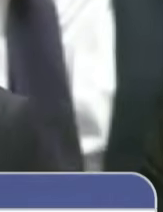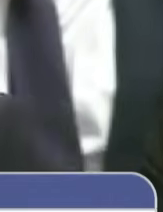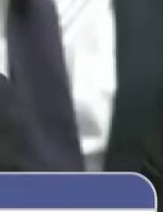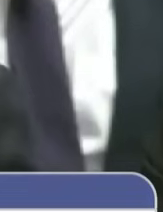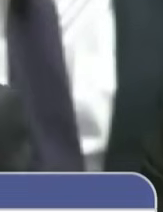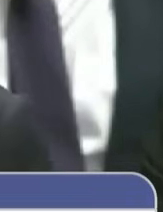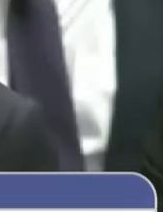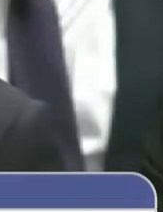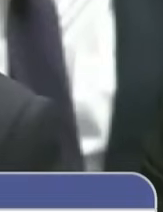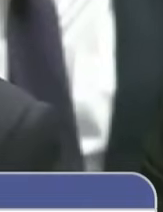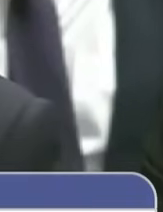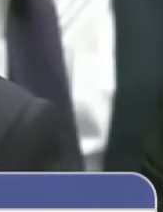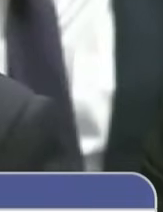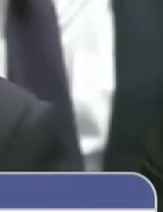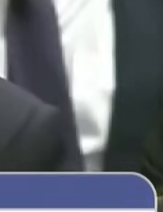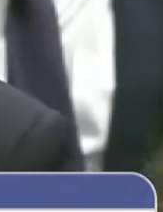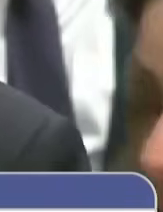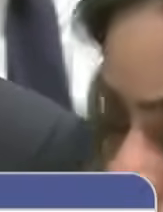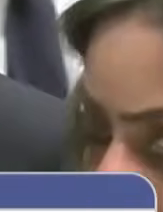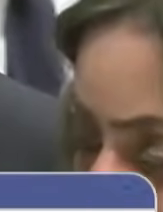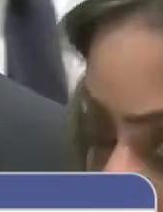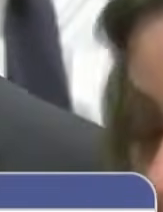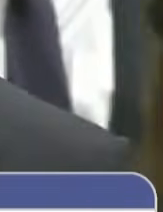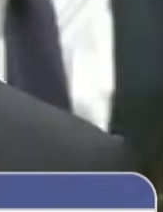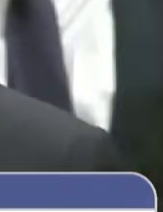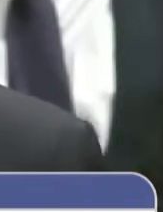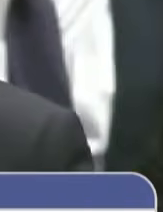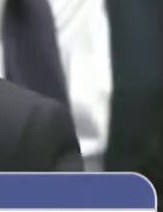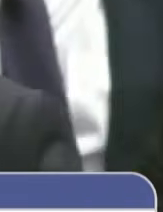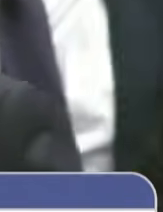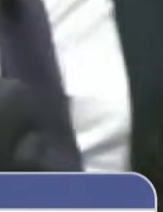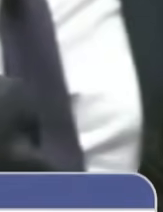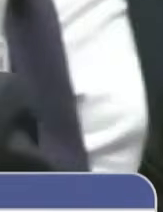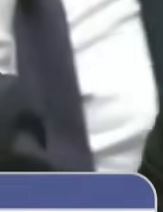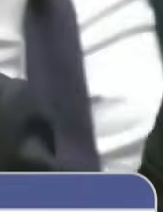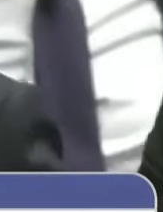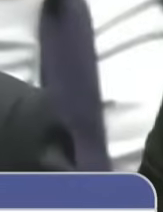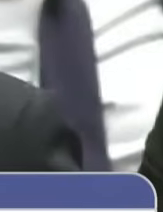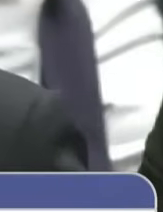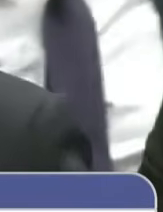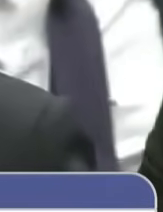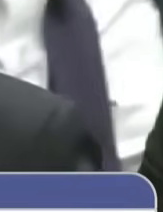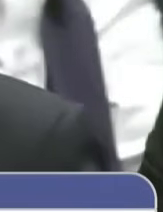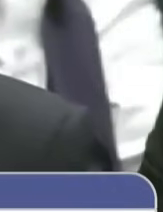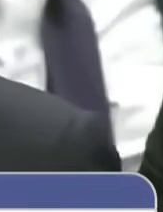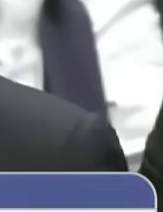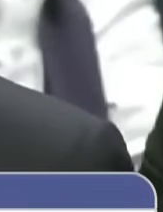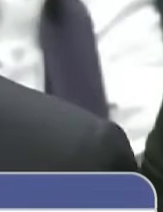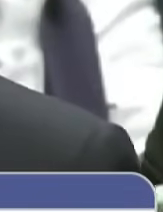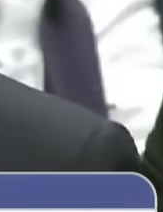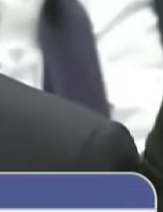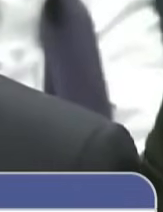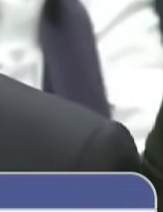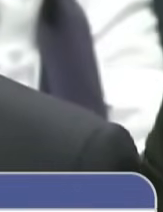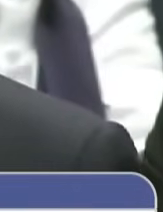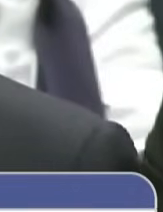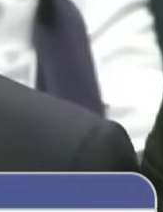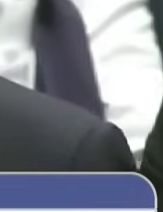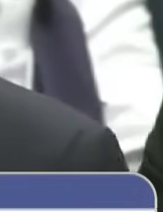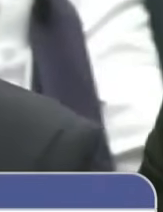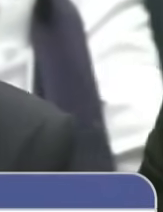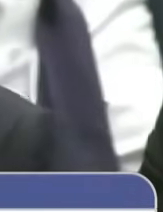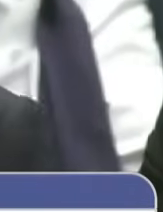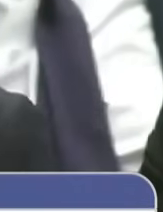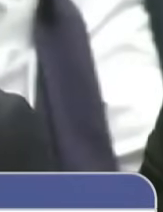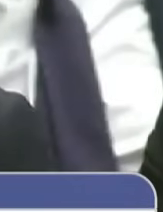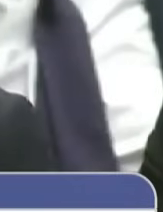dónde podría ir él, que es el anexo Capitán Yáver, en donde está el exalcalde Jaue y varios otros, incluso también